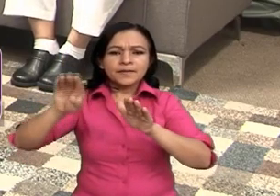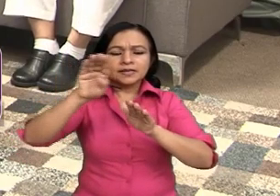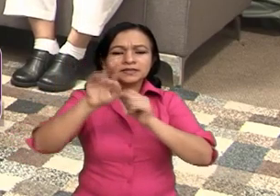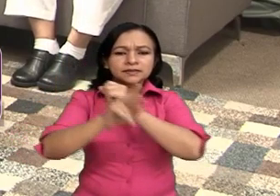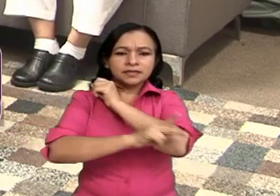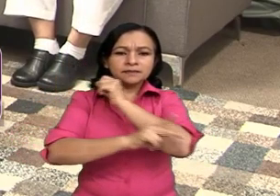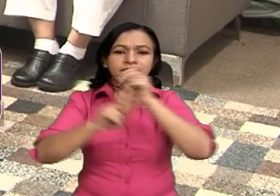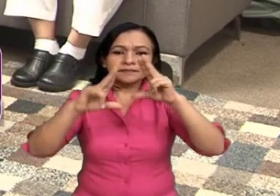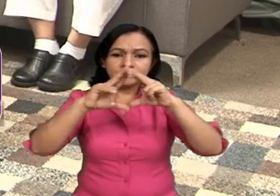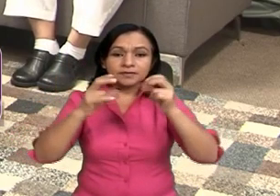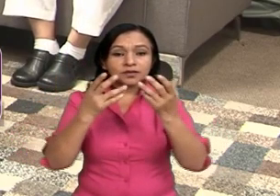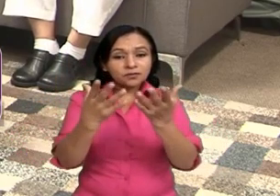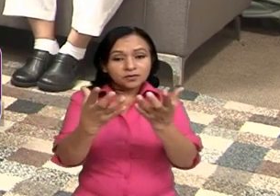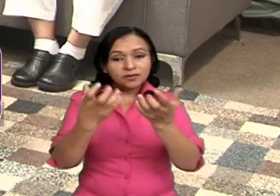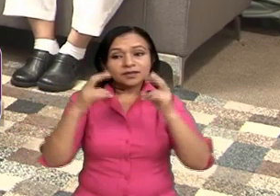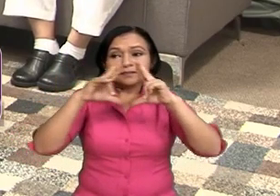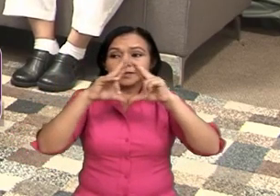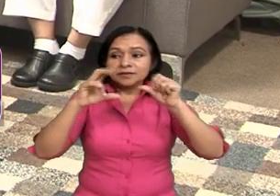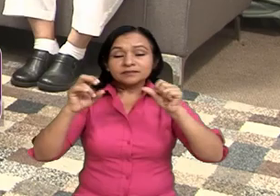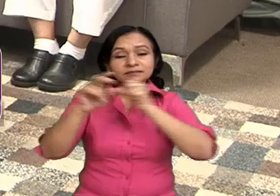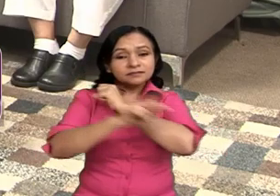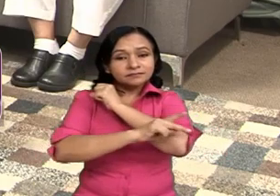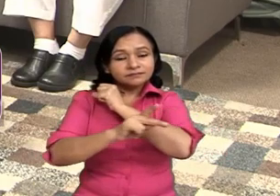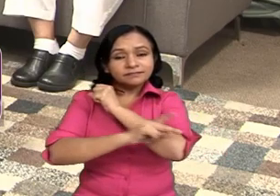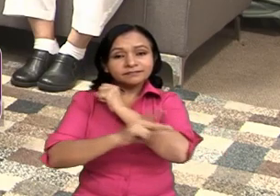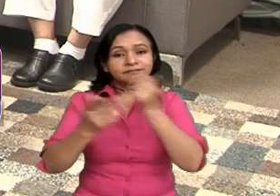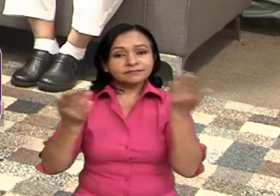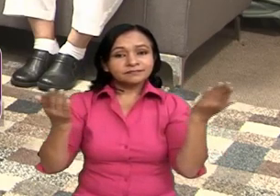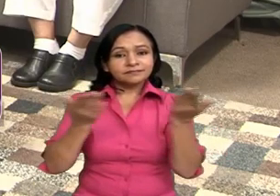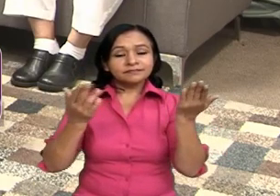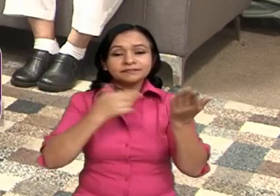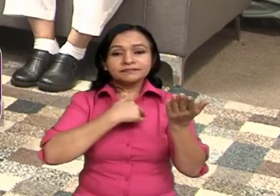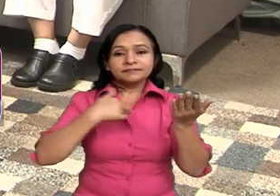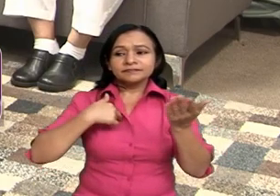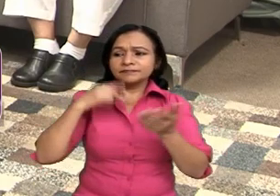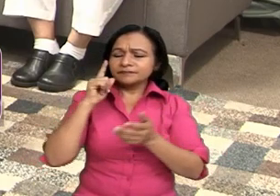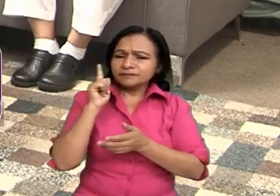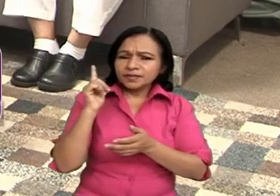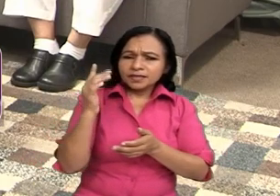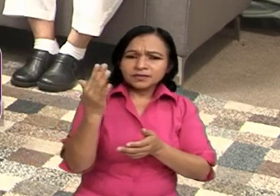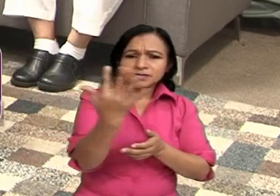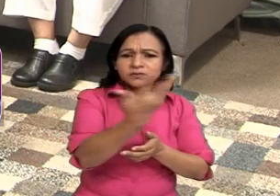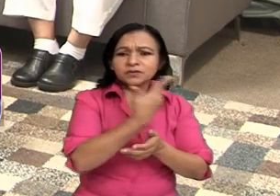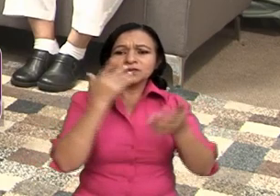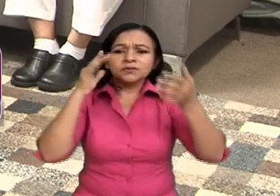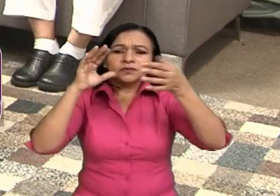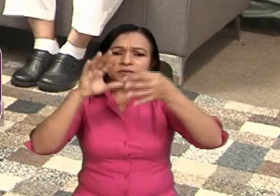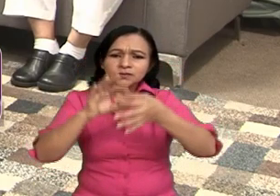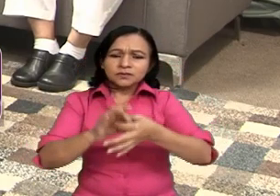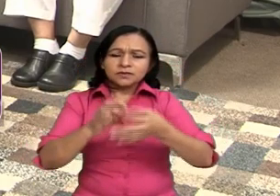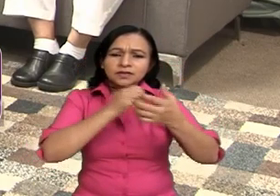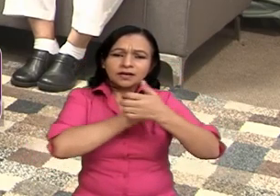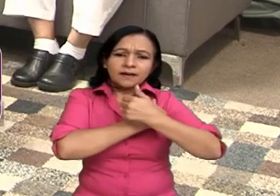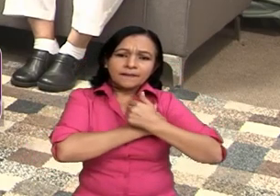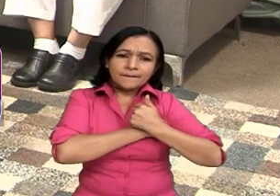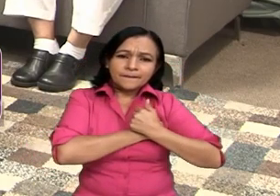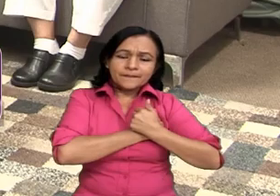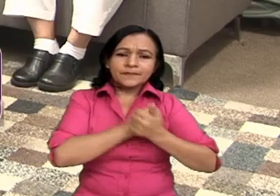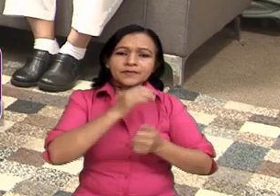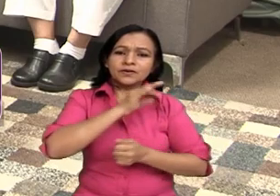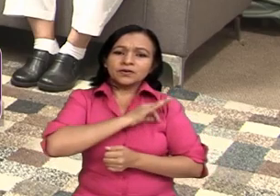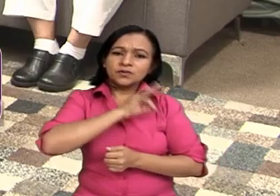como el país que nosotros queremos, un país que sea para todos, con amor, con fe,